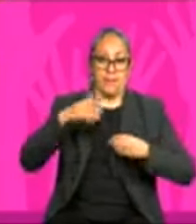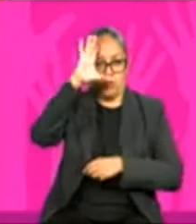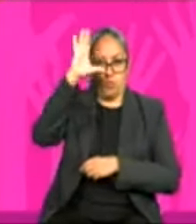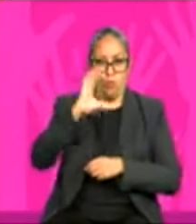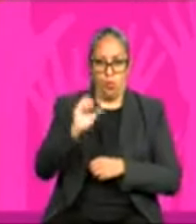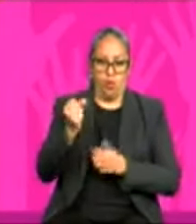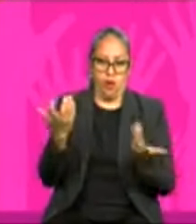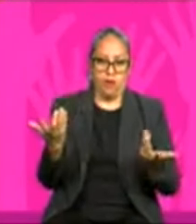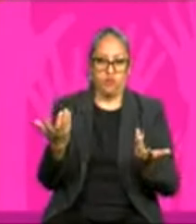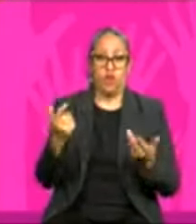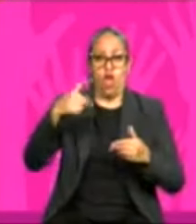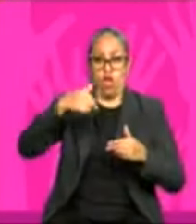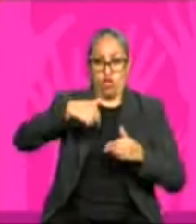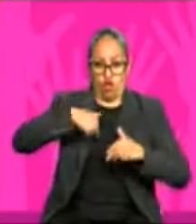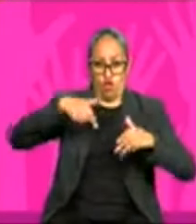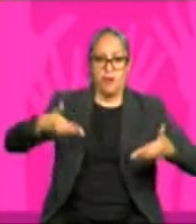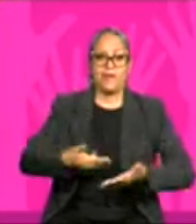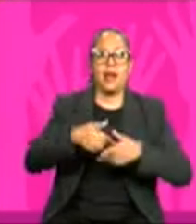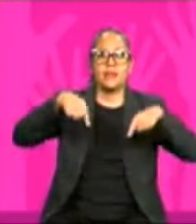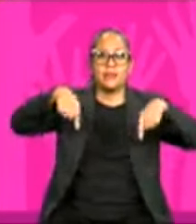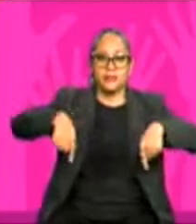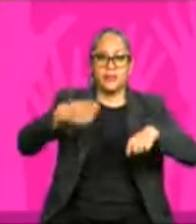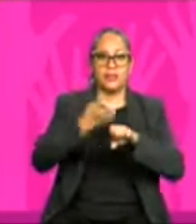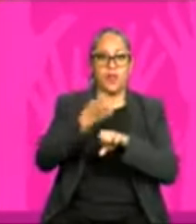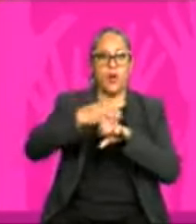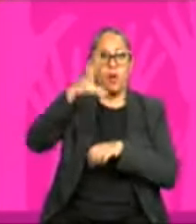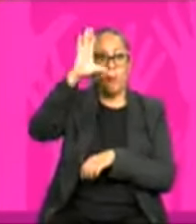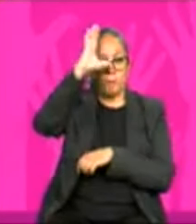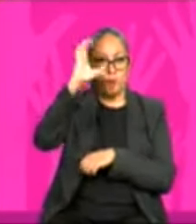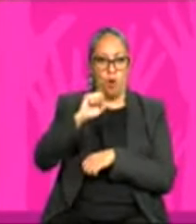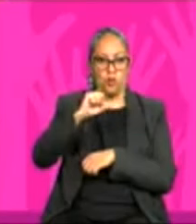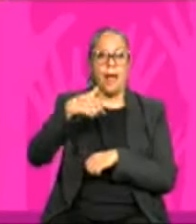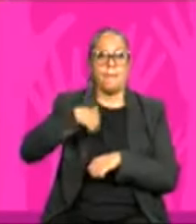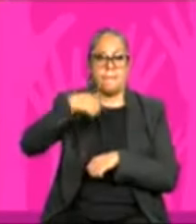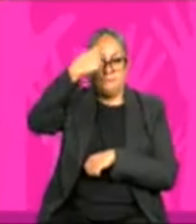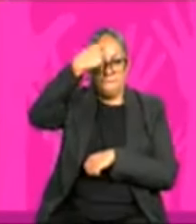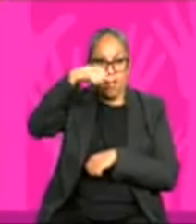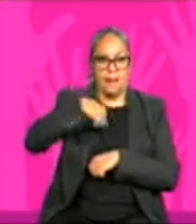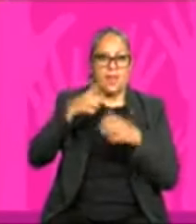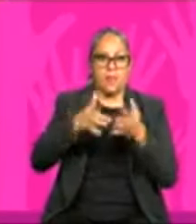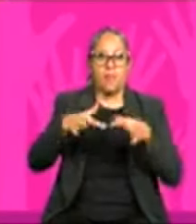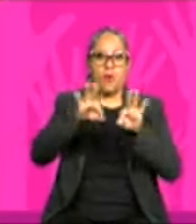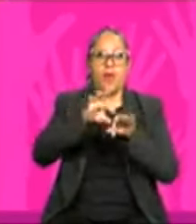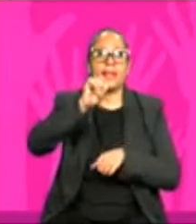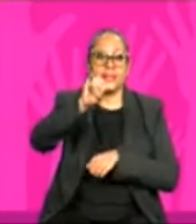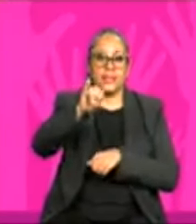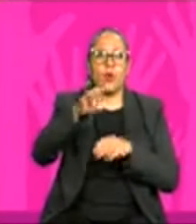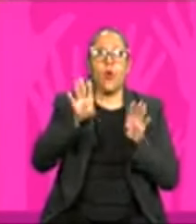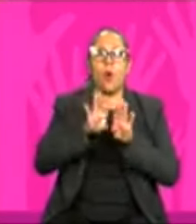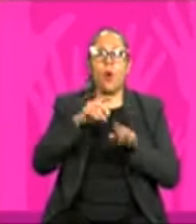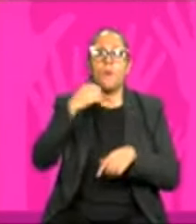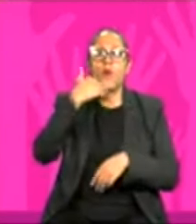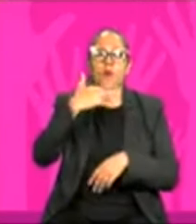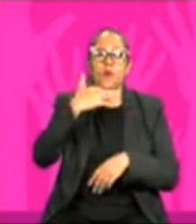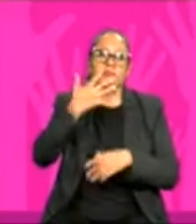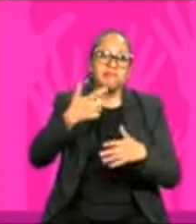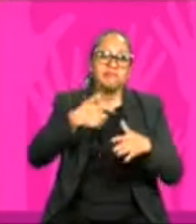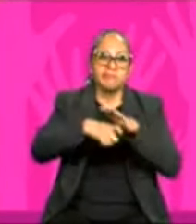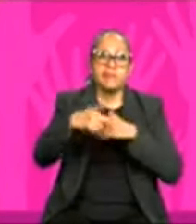ni de Tepito, yo sí soy de aquí y a mí sí me importa lo que le pasa a mi estado. Para combatir la corrupción se